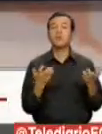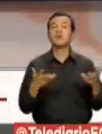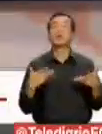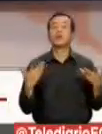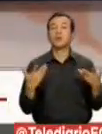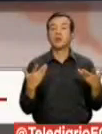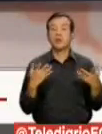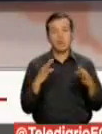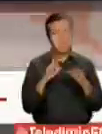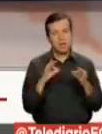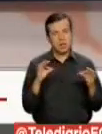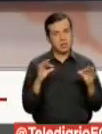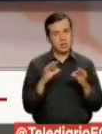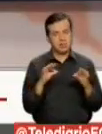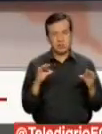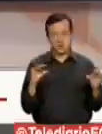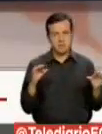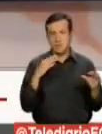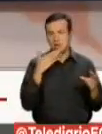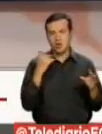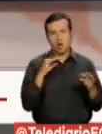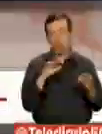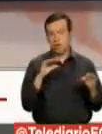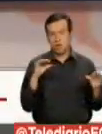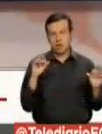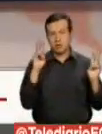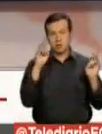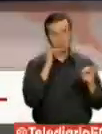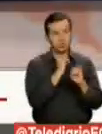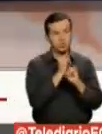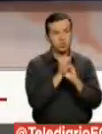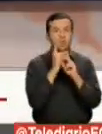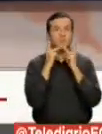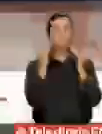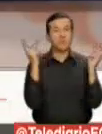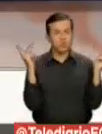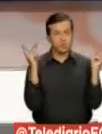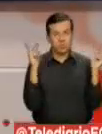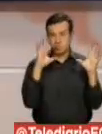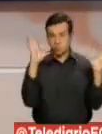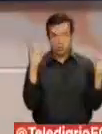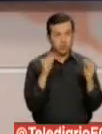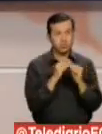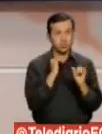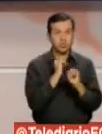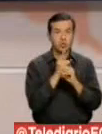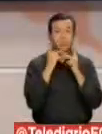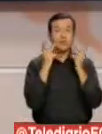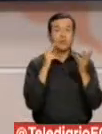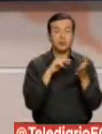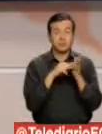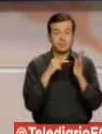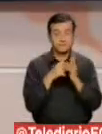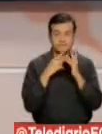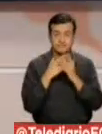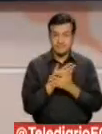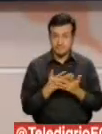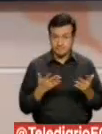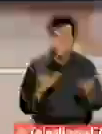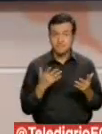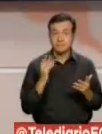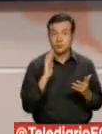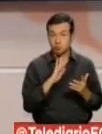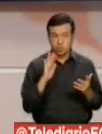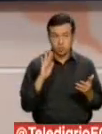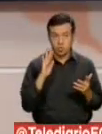la optimización del aparato público, es decir, del sector público. Y esto implica, evidentemente, reducir